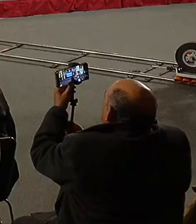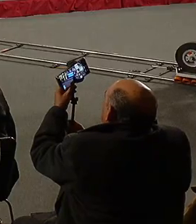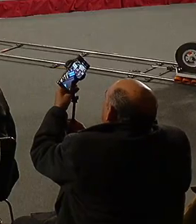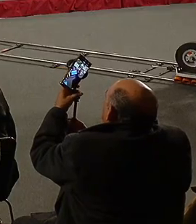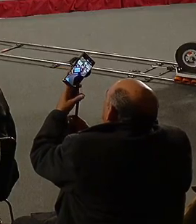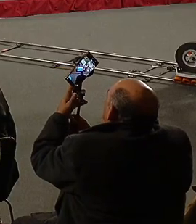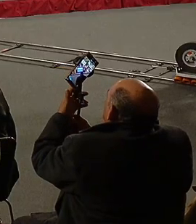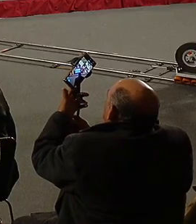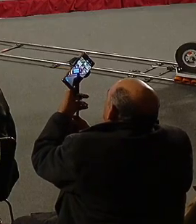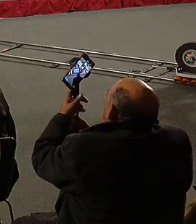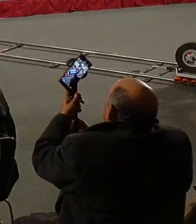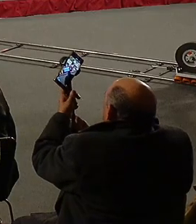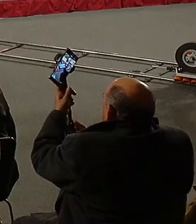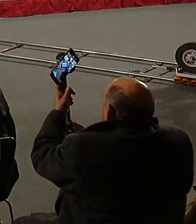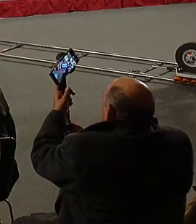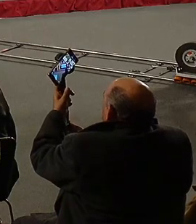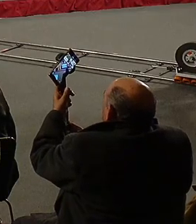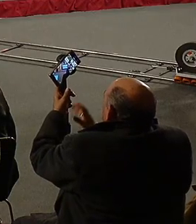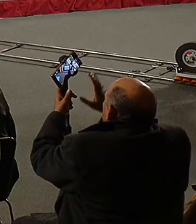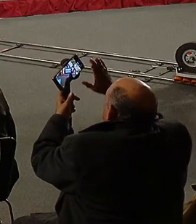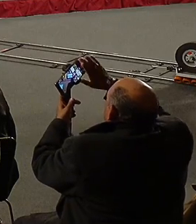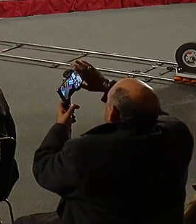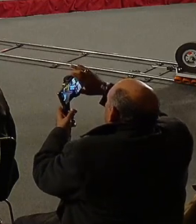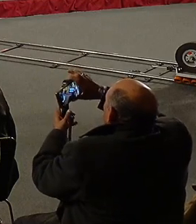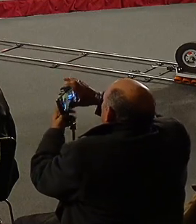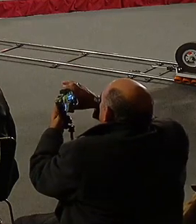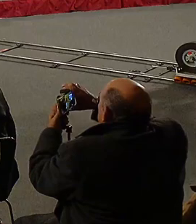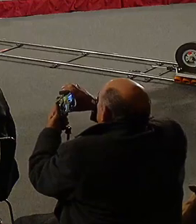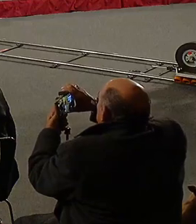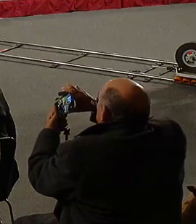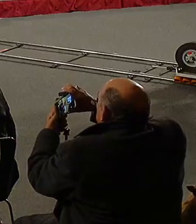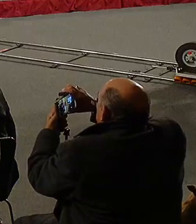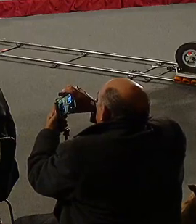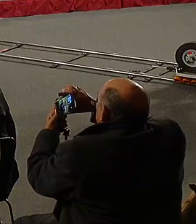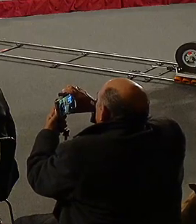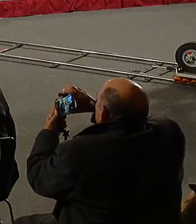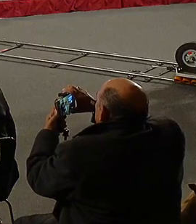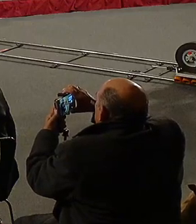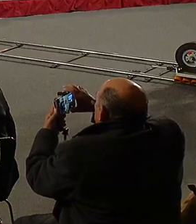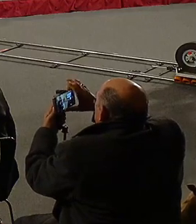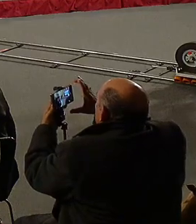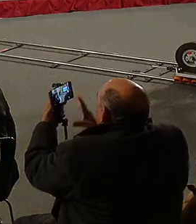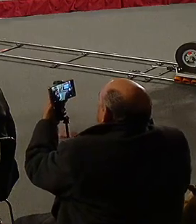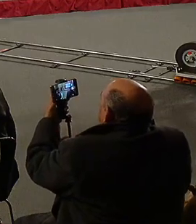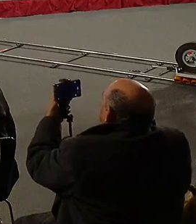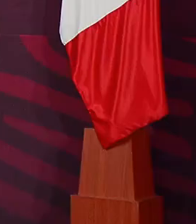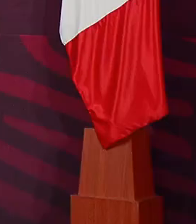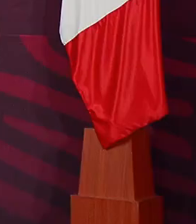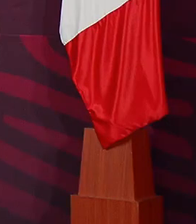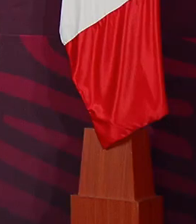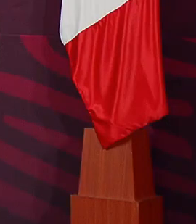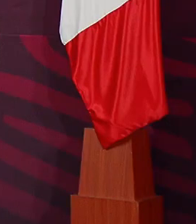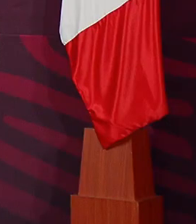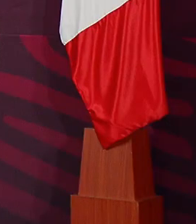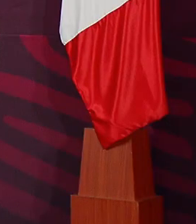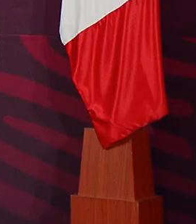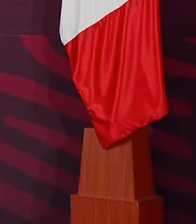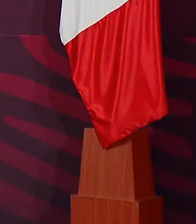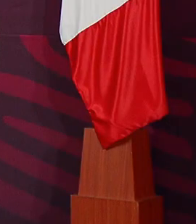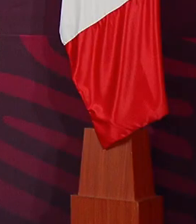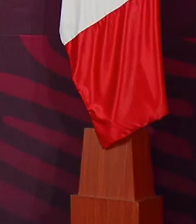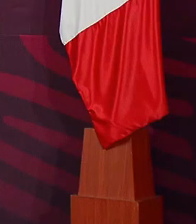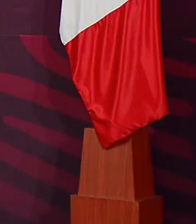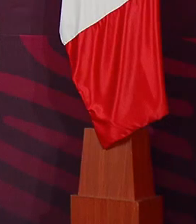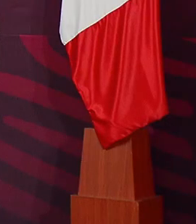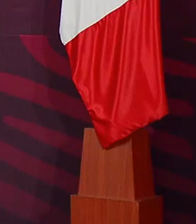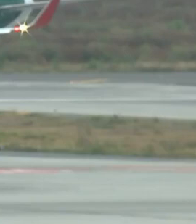de diciembre de 2023, en un hecho histórico, la aerolínea mexicana de aviación está